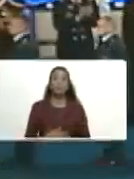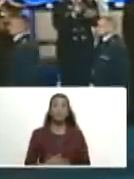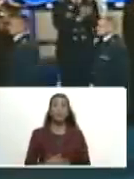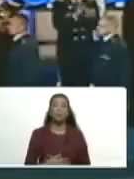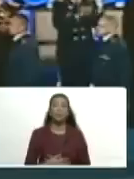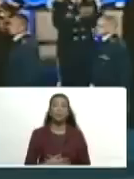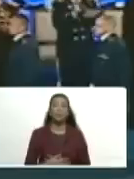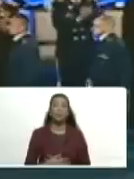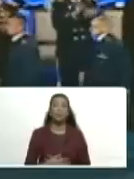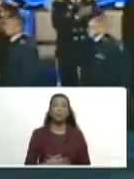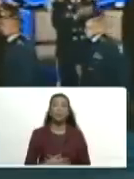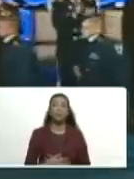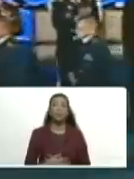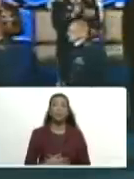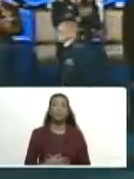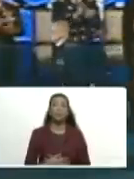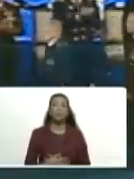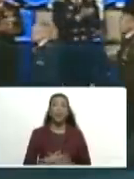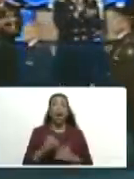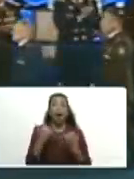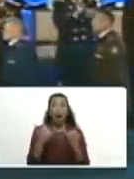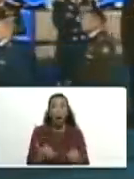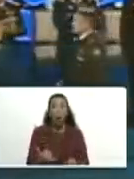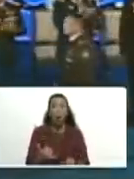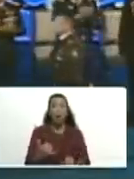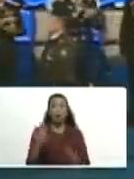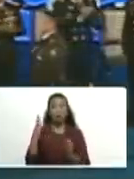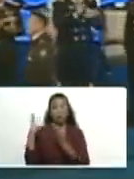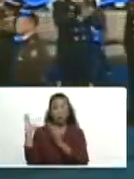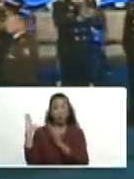¡Frente! ¡Mar! A la jerarquía de sargento